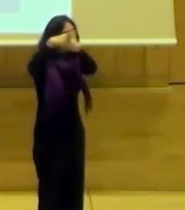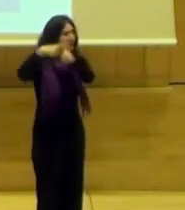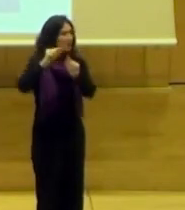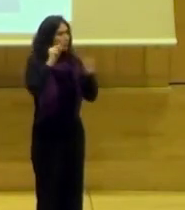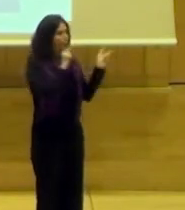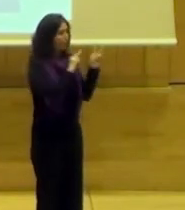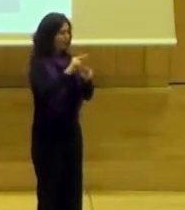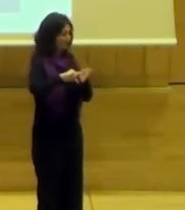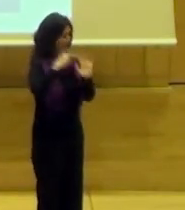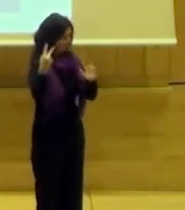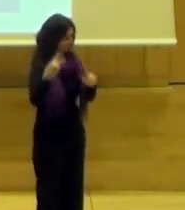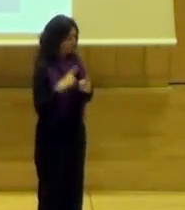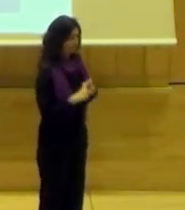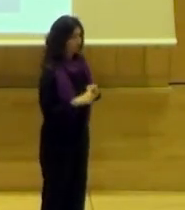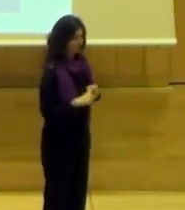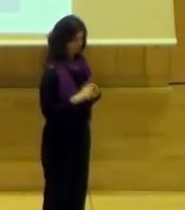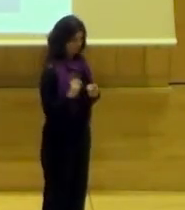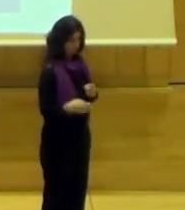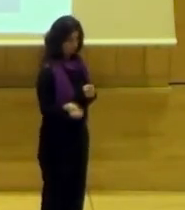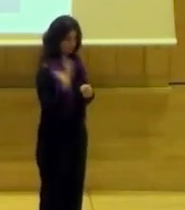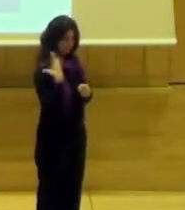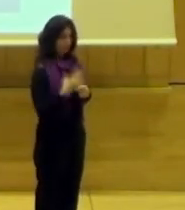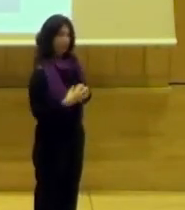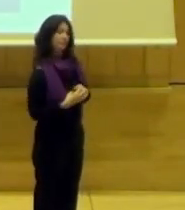desde un punto de vista tecnológico. ¿Pasa?